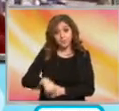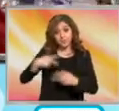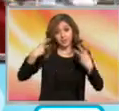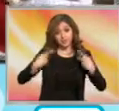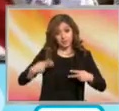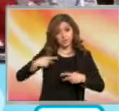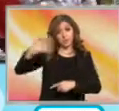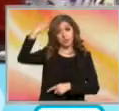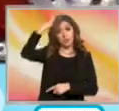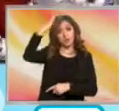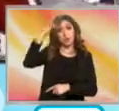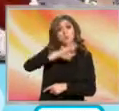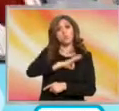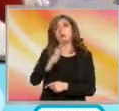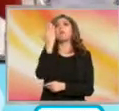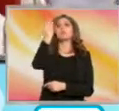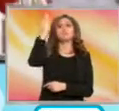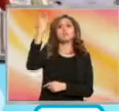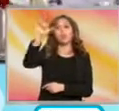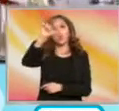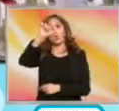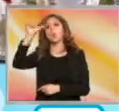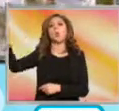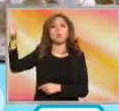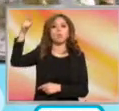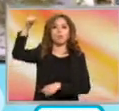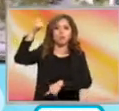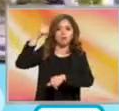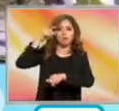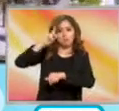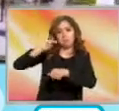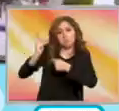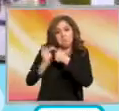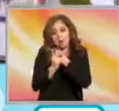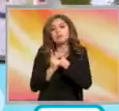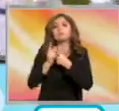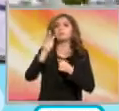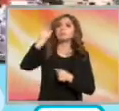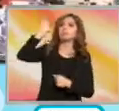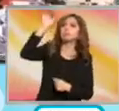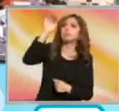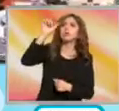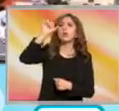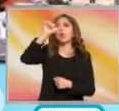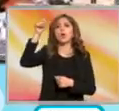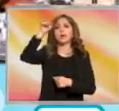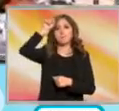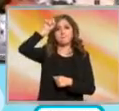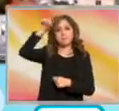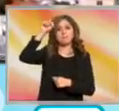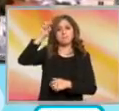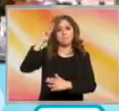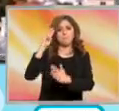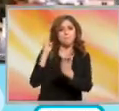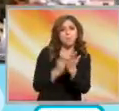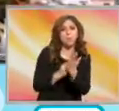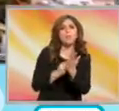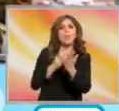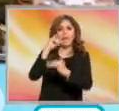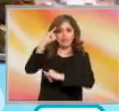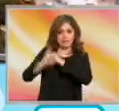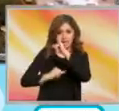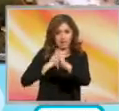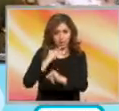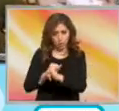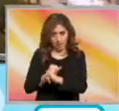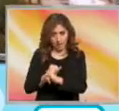persona extranjera que haga el mal uso de esto algún tipo de sanción internacional, pero no pueden